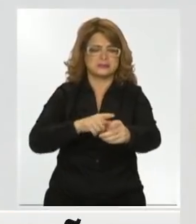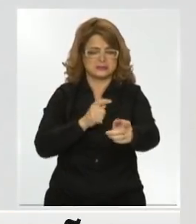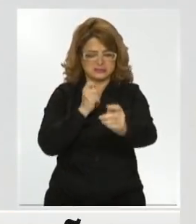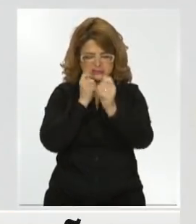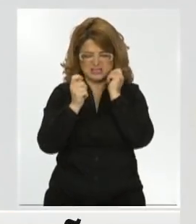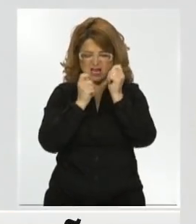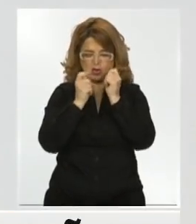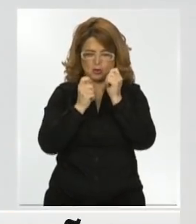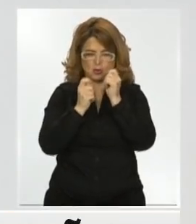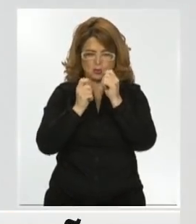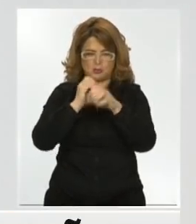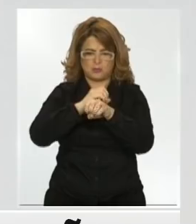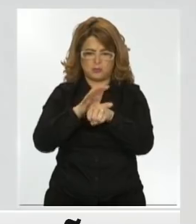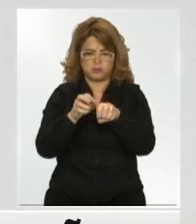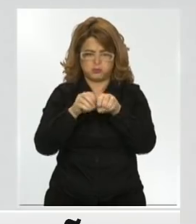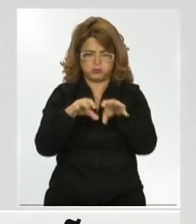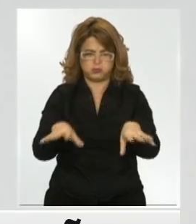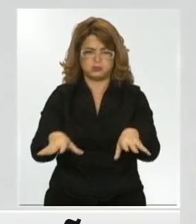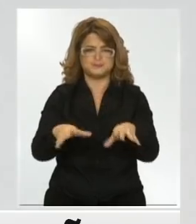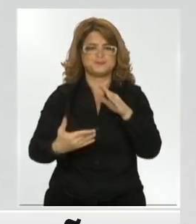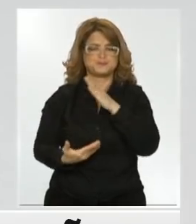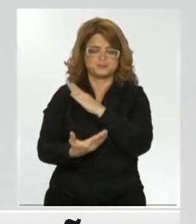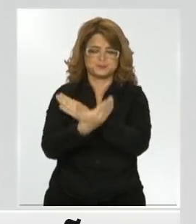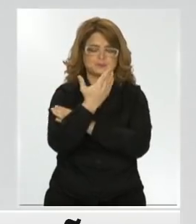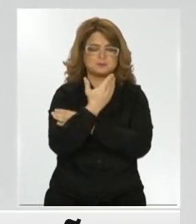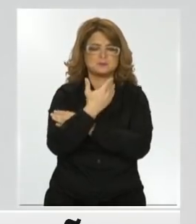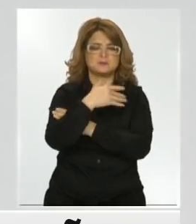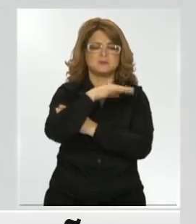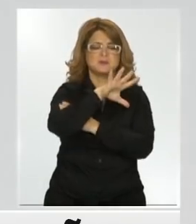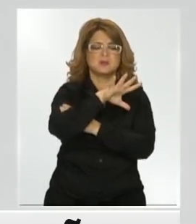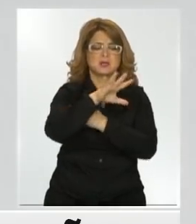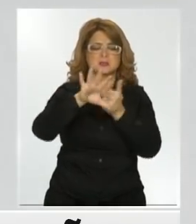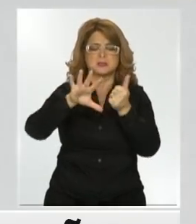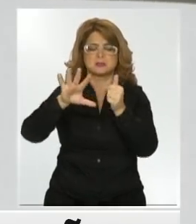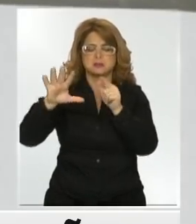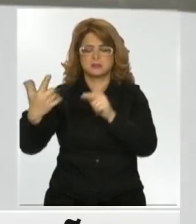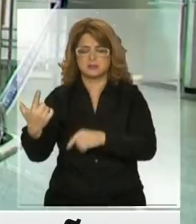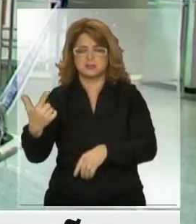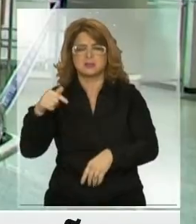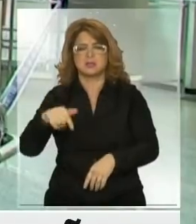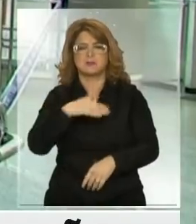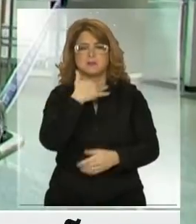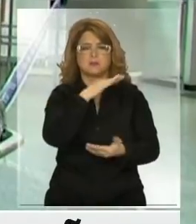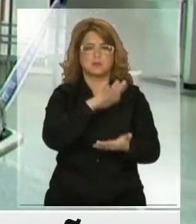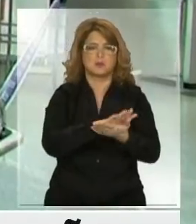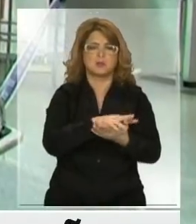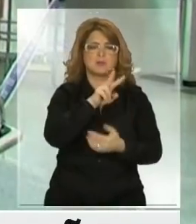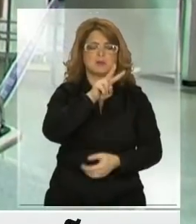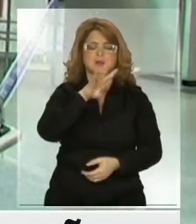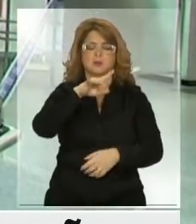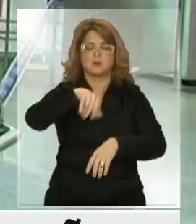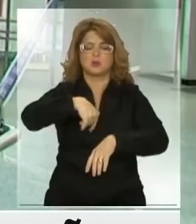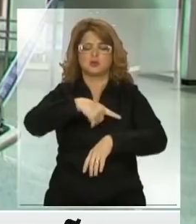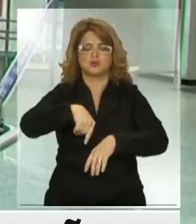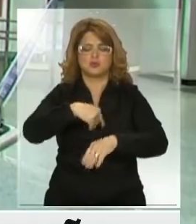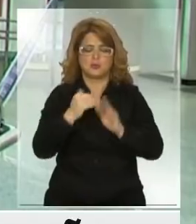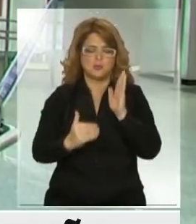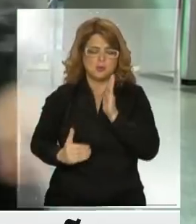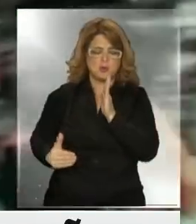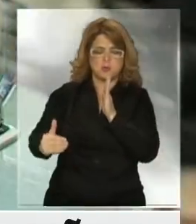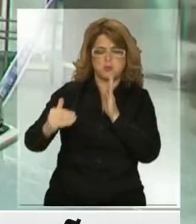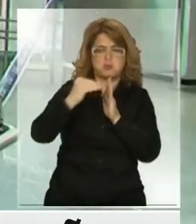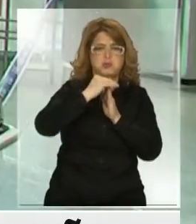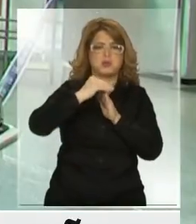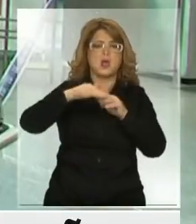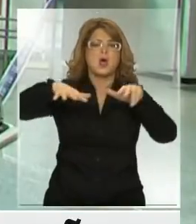produzca un rebrote. Durante la mañana se reportó 567 muertes en las últimas 24 horas. Lo que eleva a más de 18.000 las